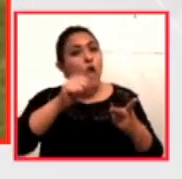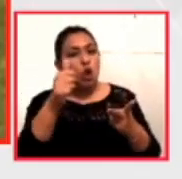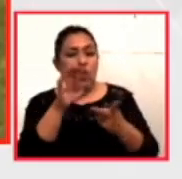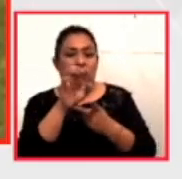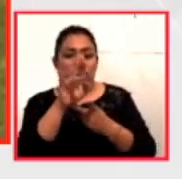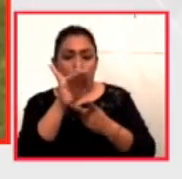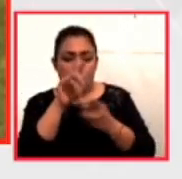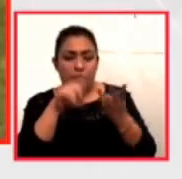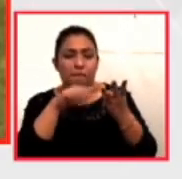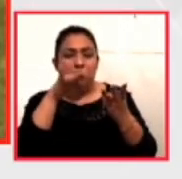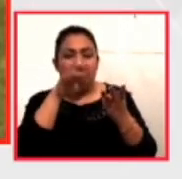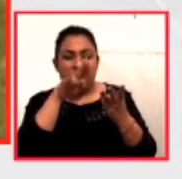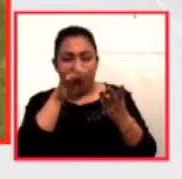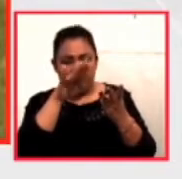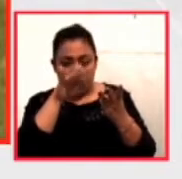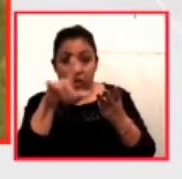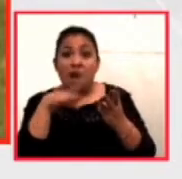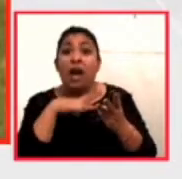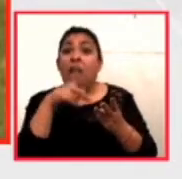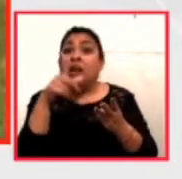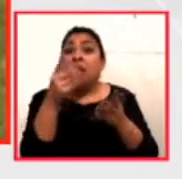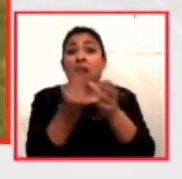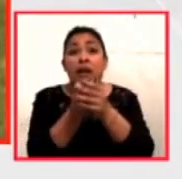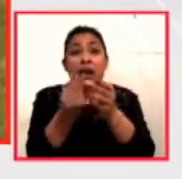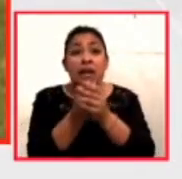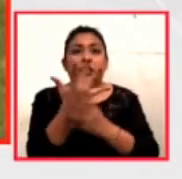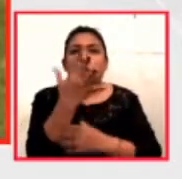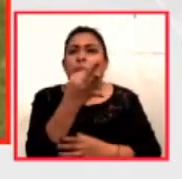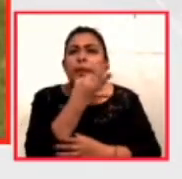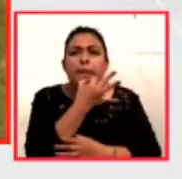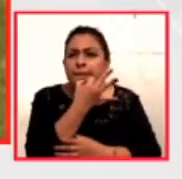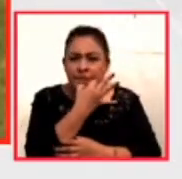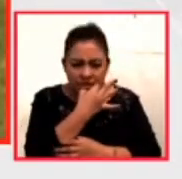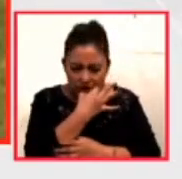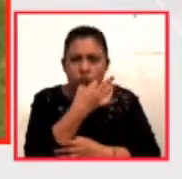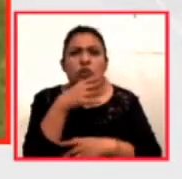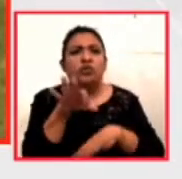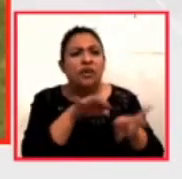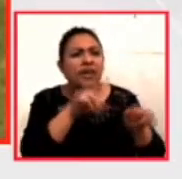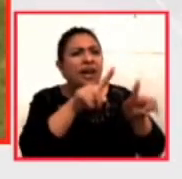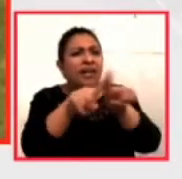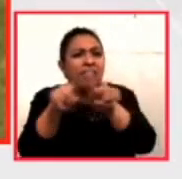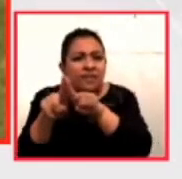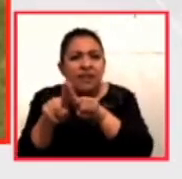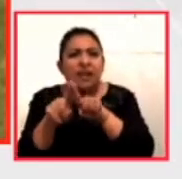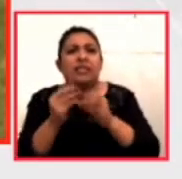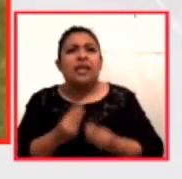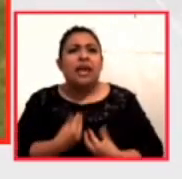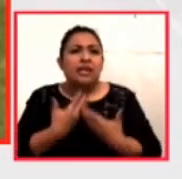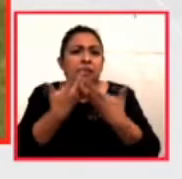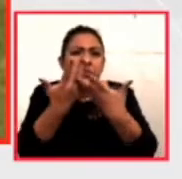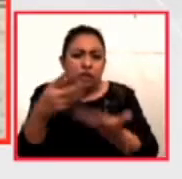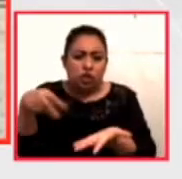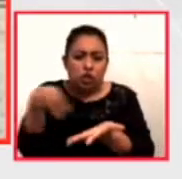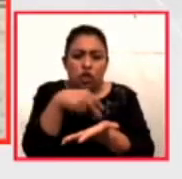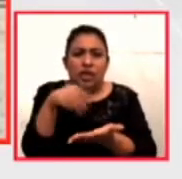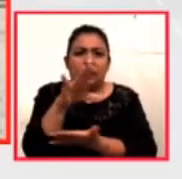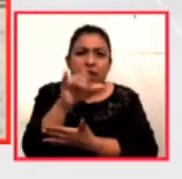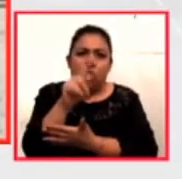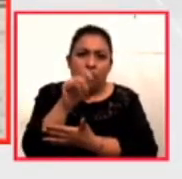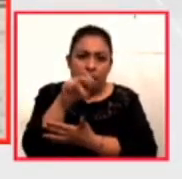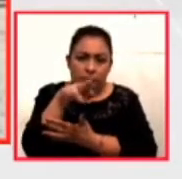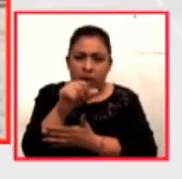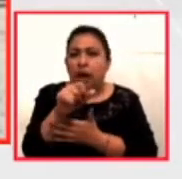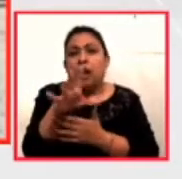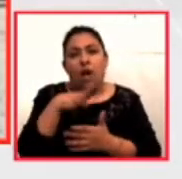y Maribel Michel, en sendas clases de 50 minutos, trabajaron distintos registros expresivos de la danza contemporánea,